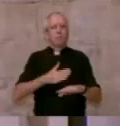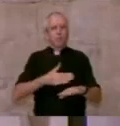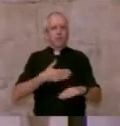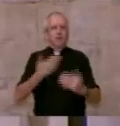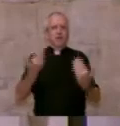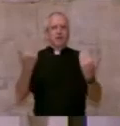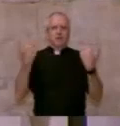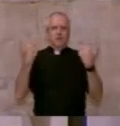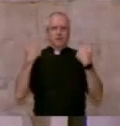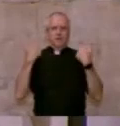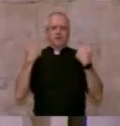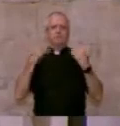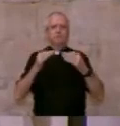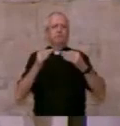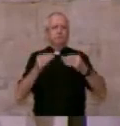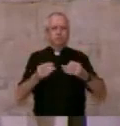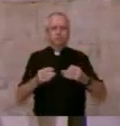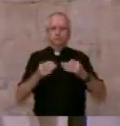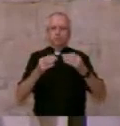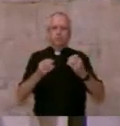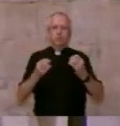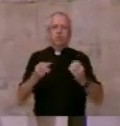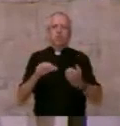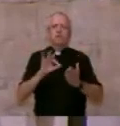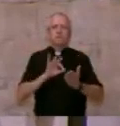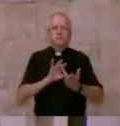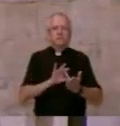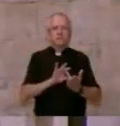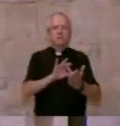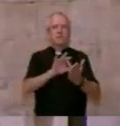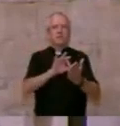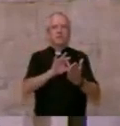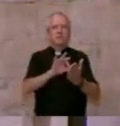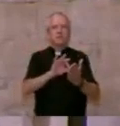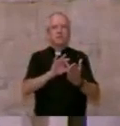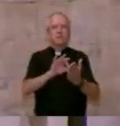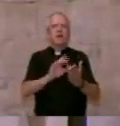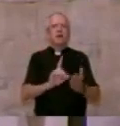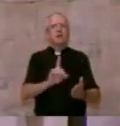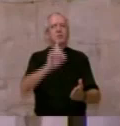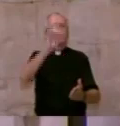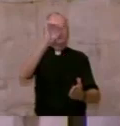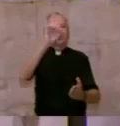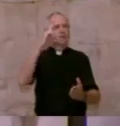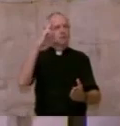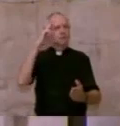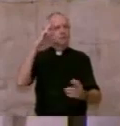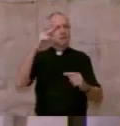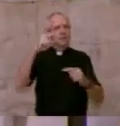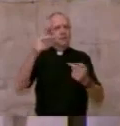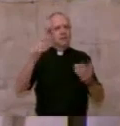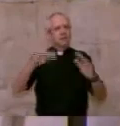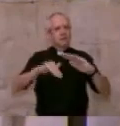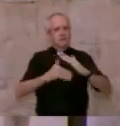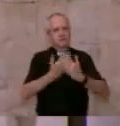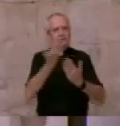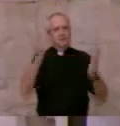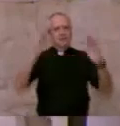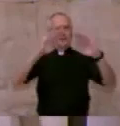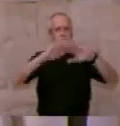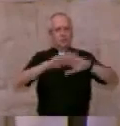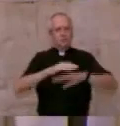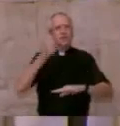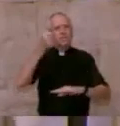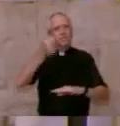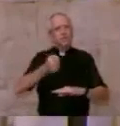ejercer sin reprensión su ministerio. Sirva a Dios día y noche y pastoree